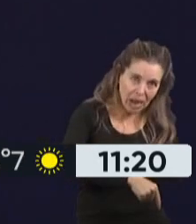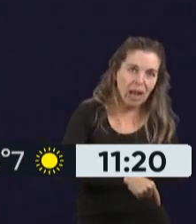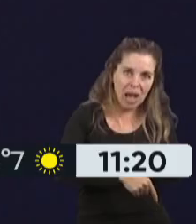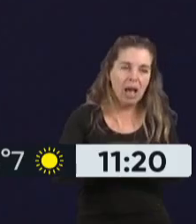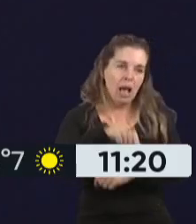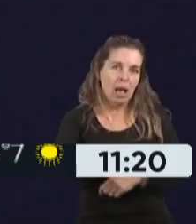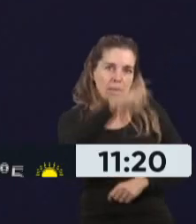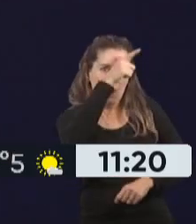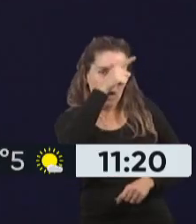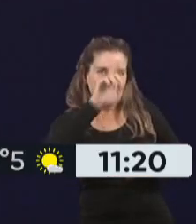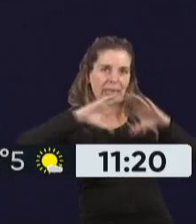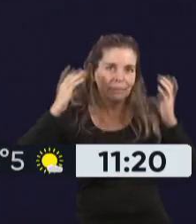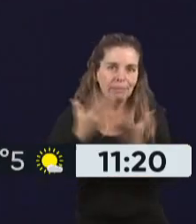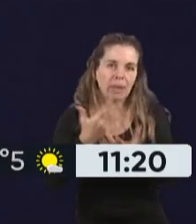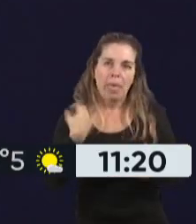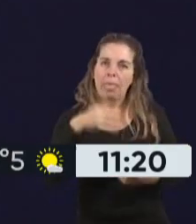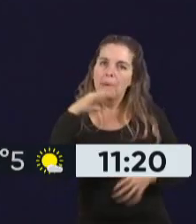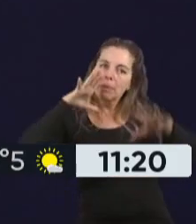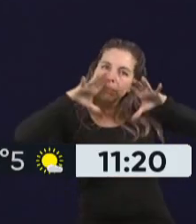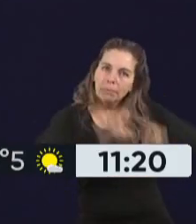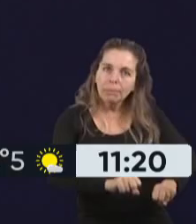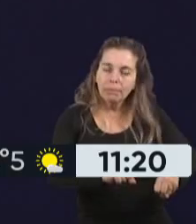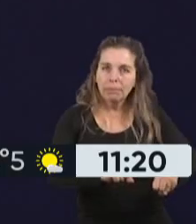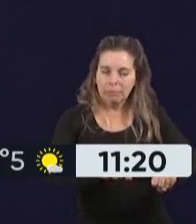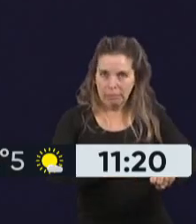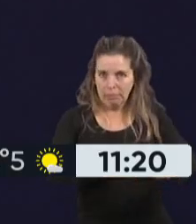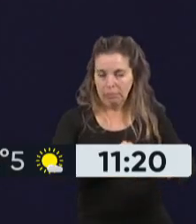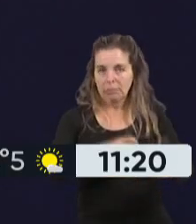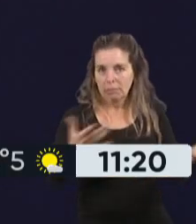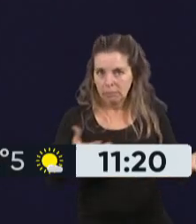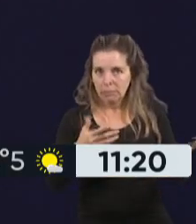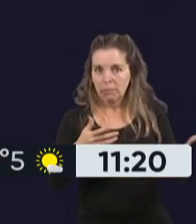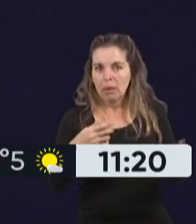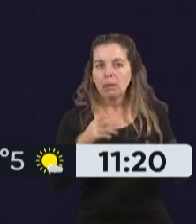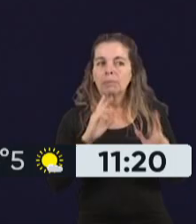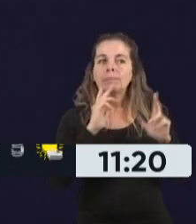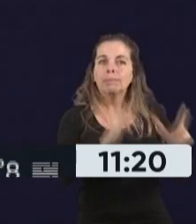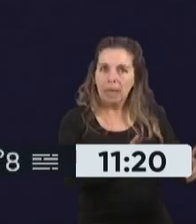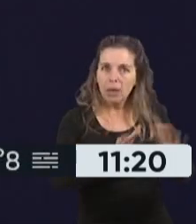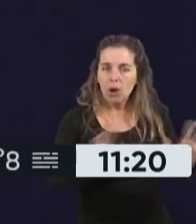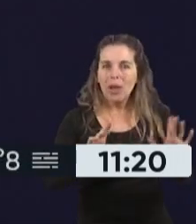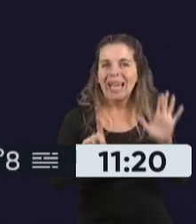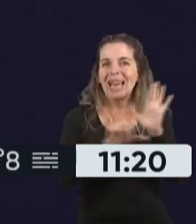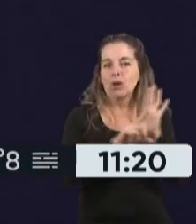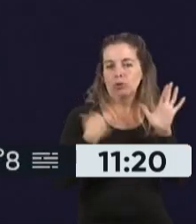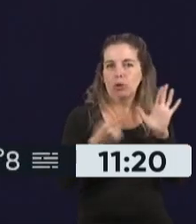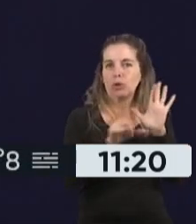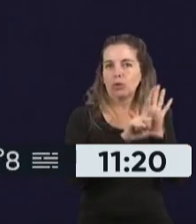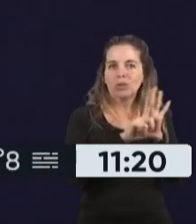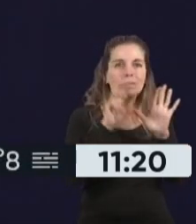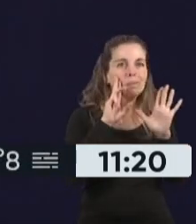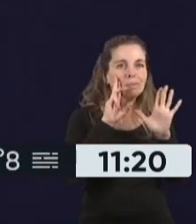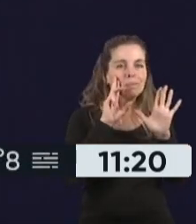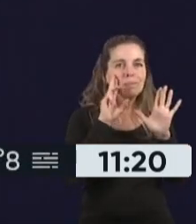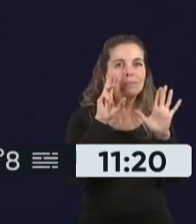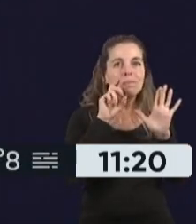que intervenir para apresarlos y continuar el proceso legal. Te repito, no incumplimos la ley, no solo la nuestra, sino que no incumplimos